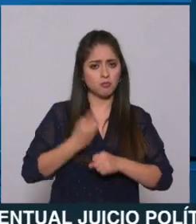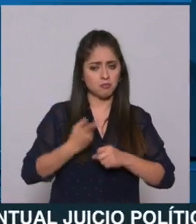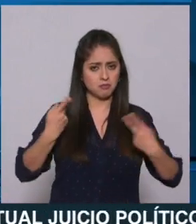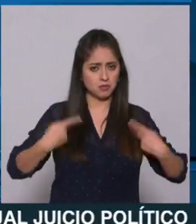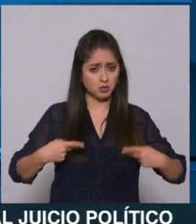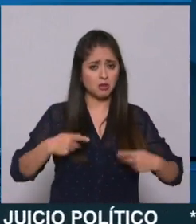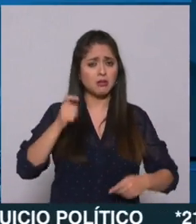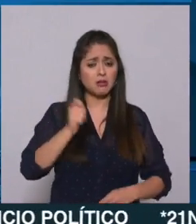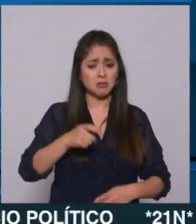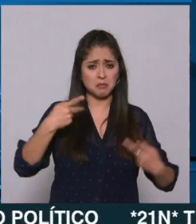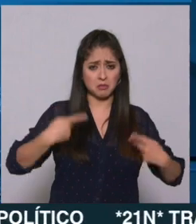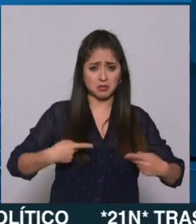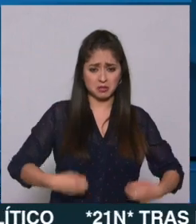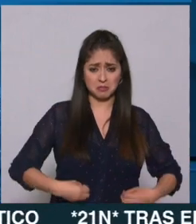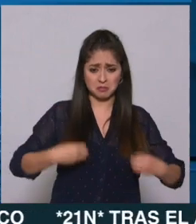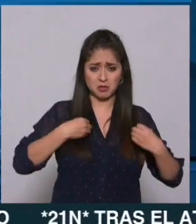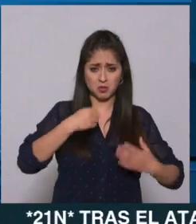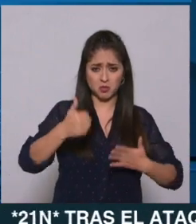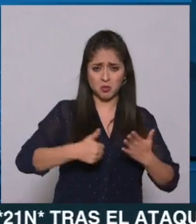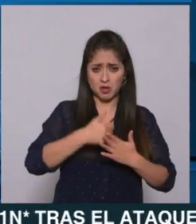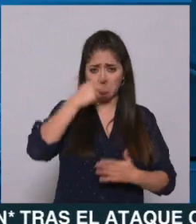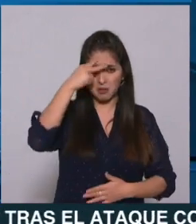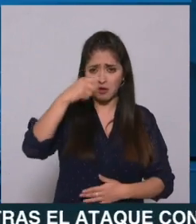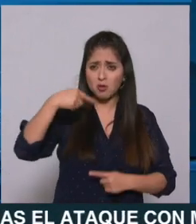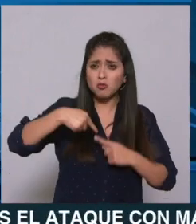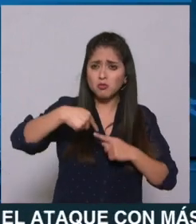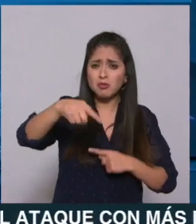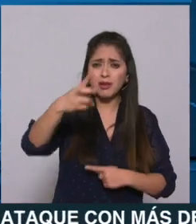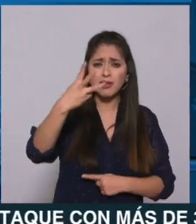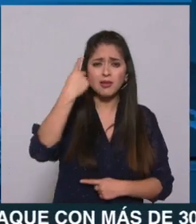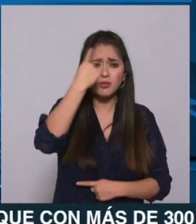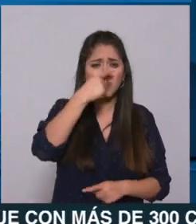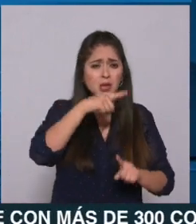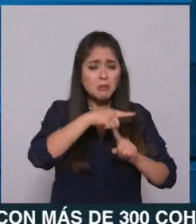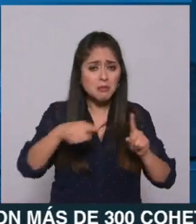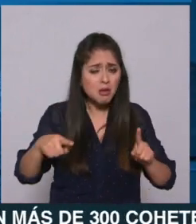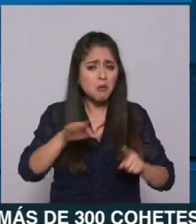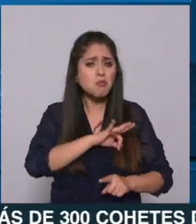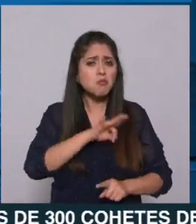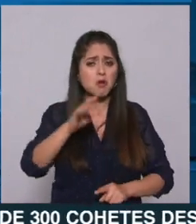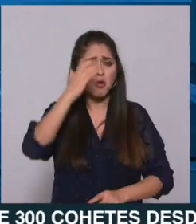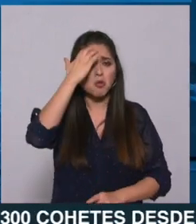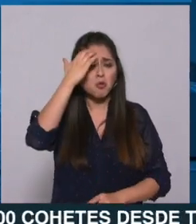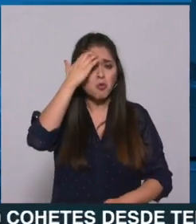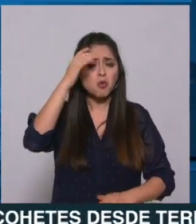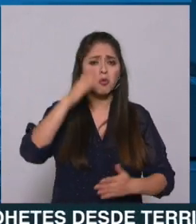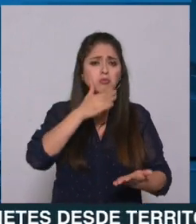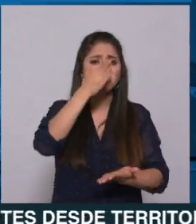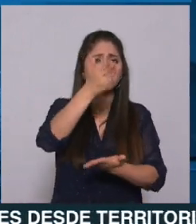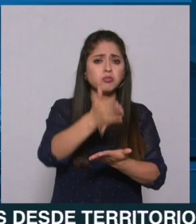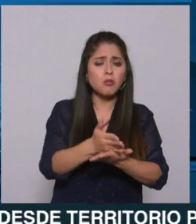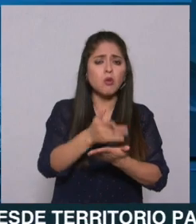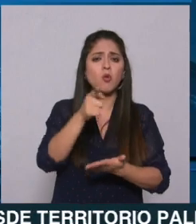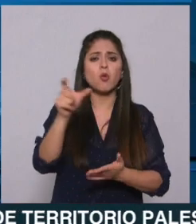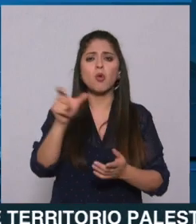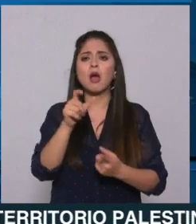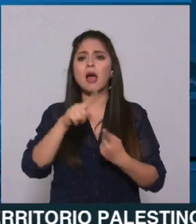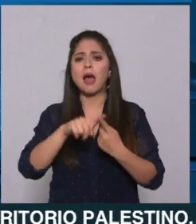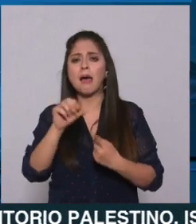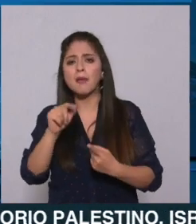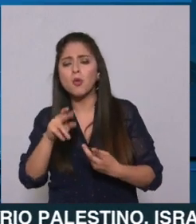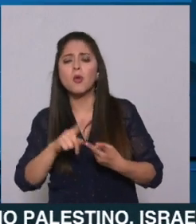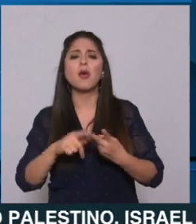está a solamente 3 horas y media de que pueda conocernos, de que pueda llegar a este lugar y que pueda encontrar en él aventura,